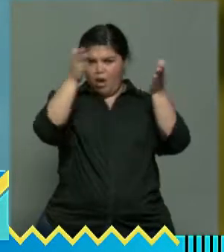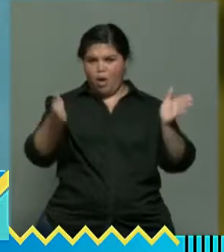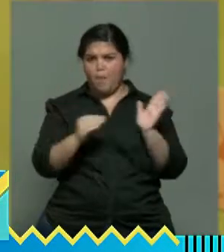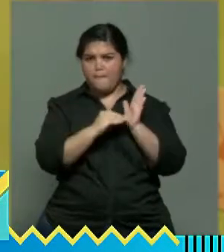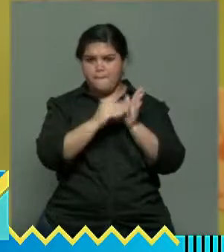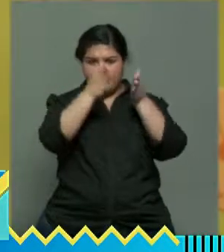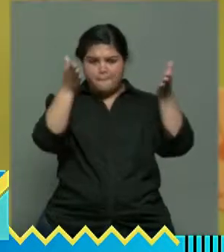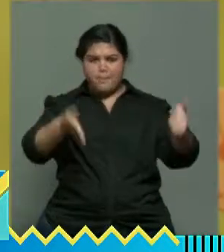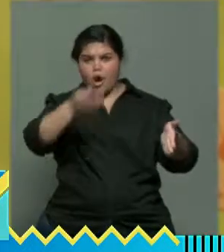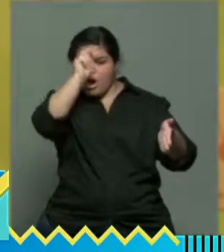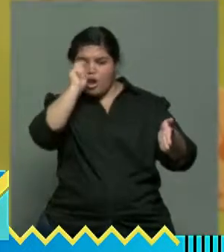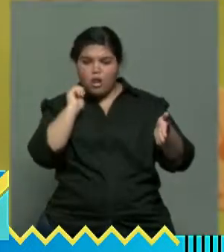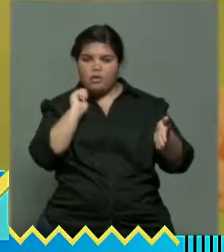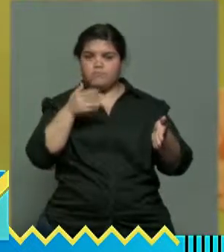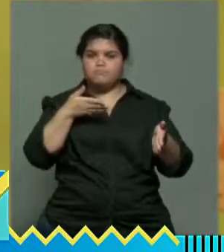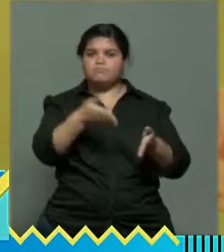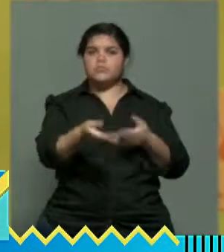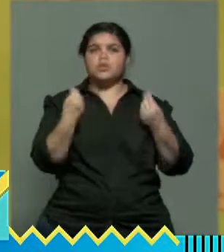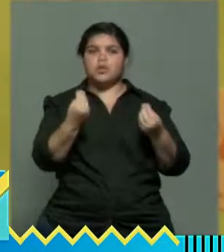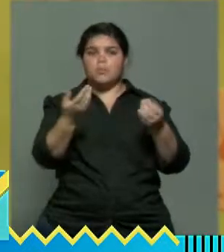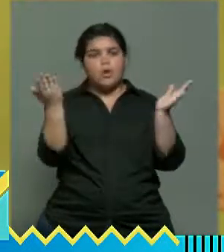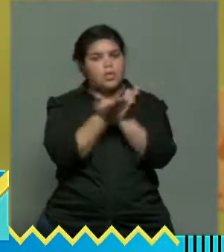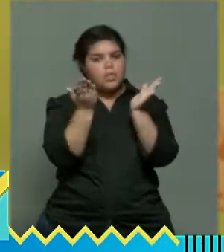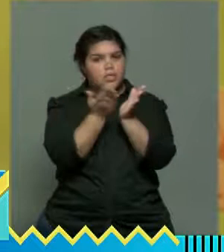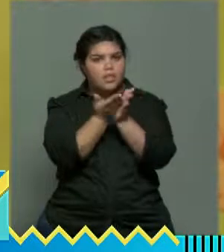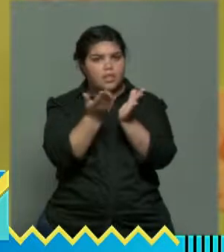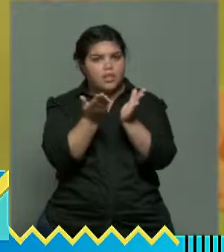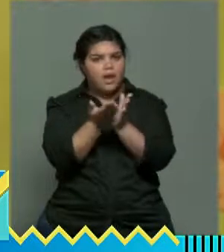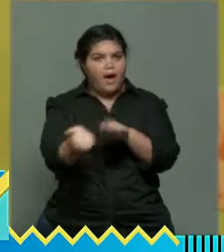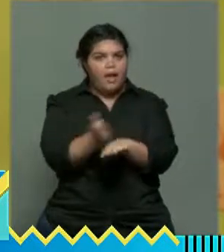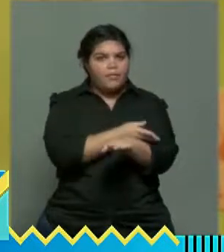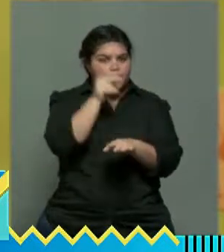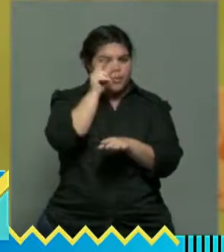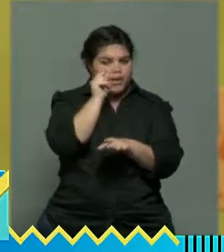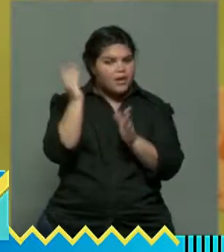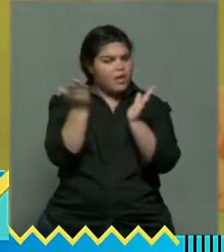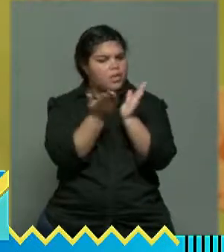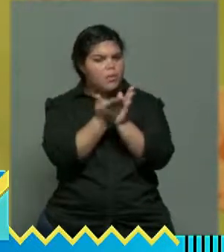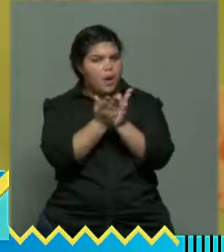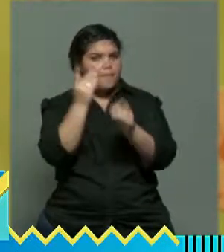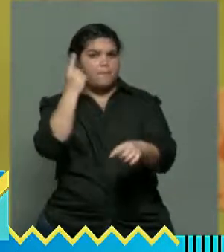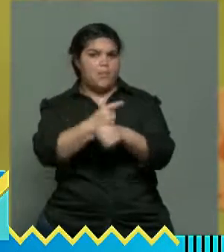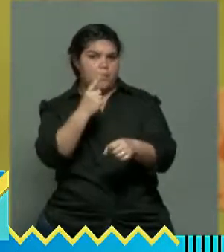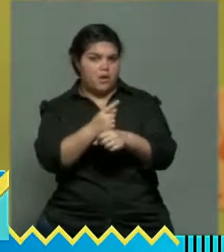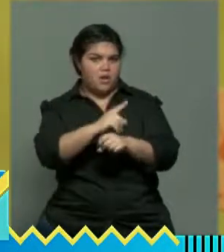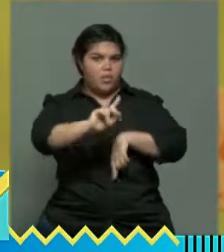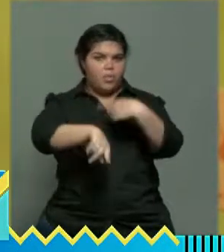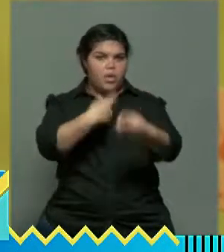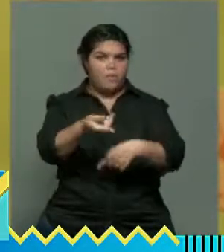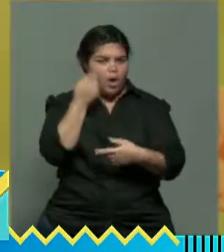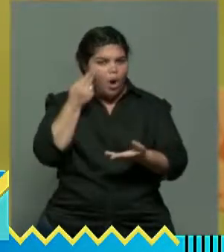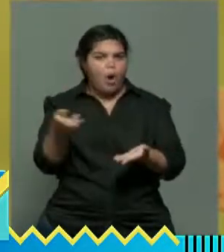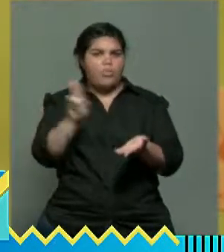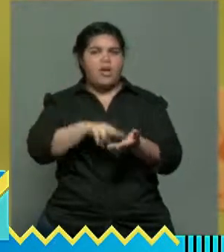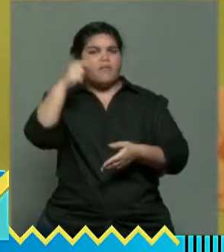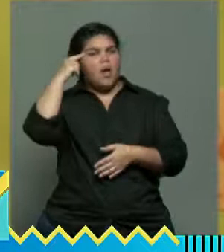tomar definiciones políticas yo creo que deberían sentarse y repensar. E imagino, y quisiera ver, digamos, imaginaría, digamos, que lo van a repensar, porque me